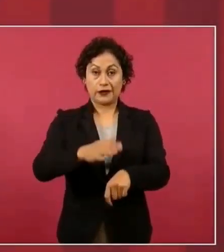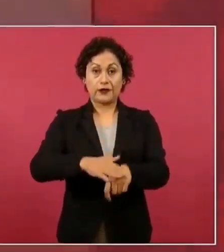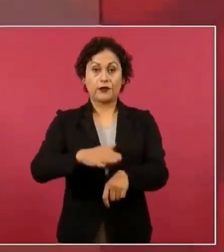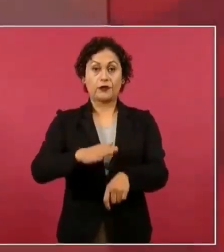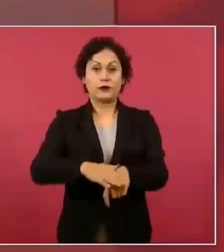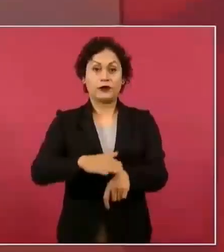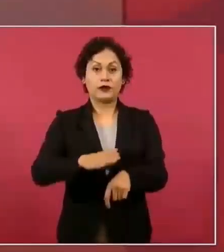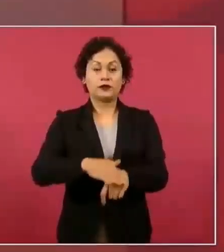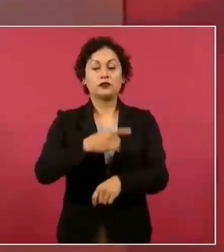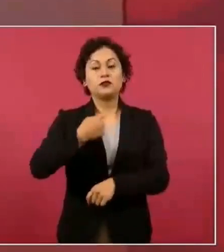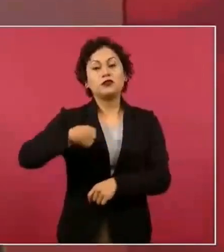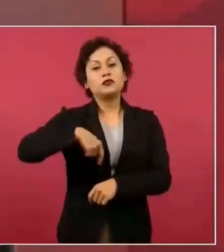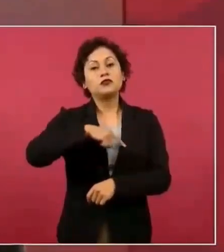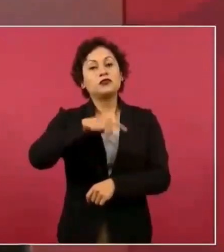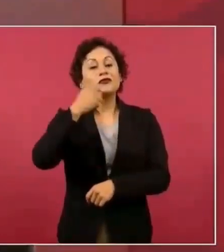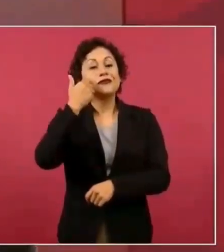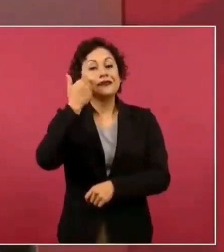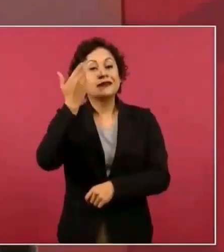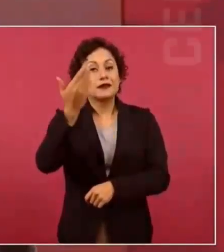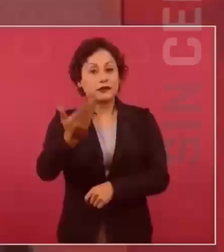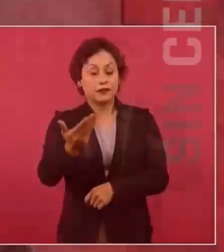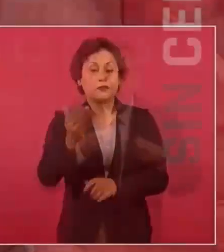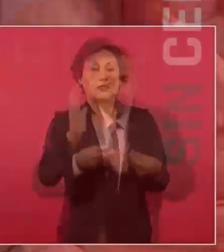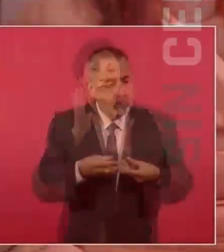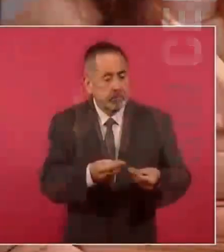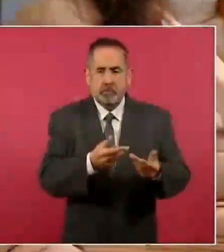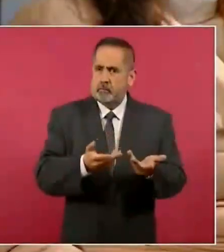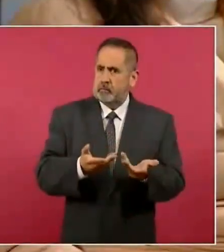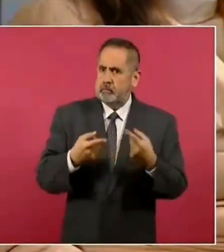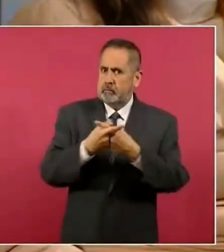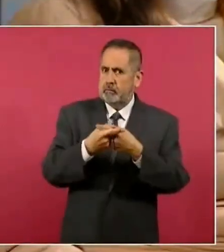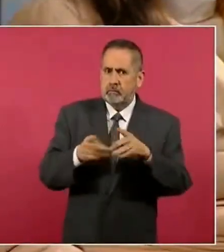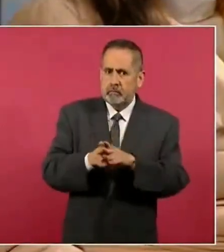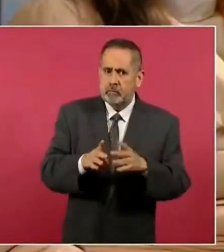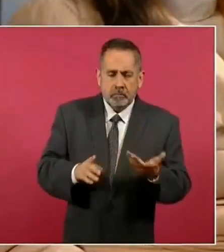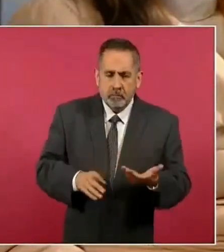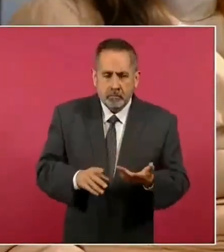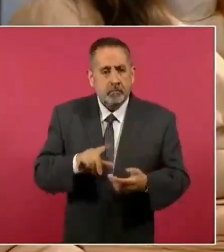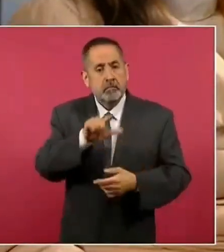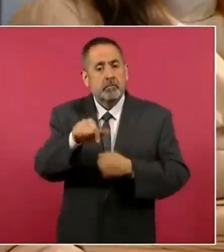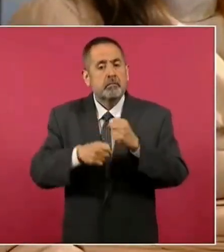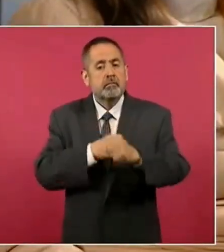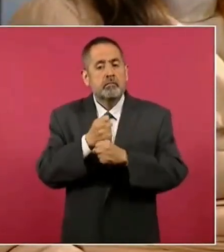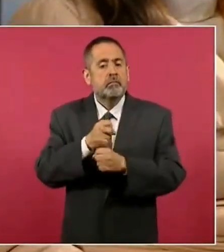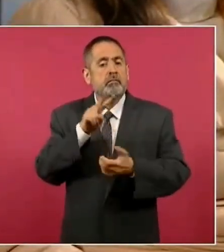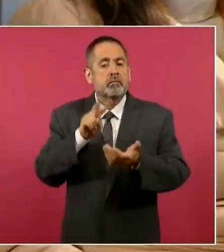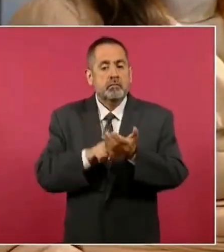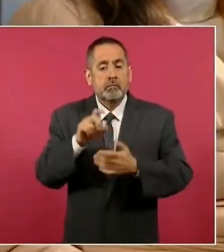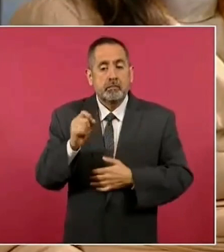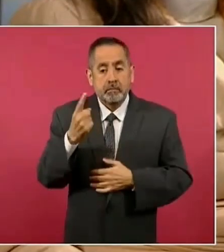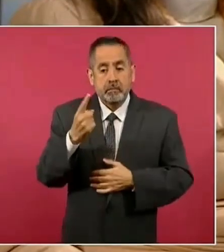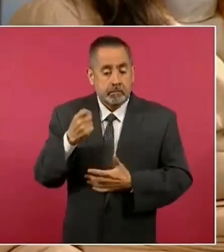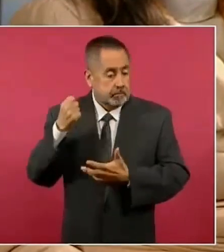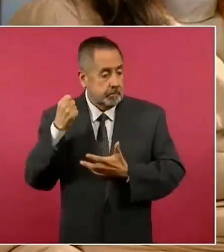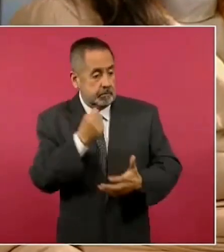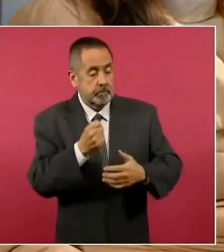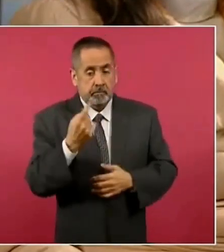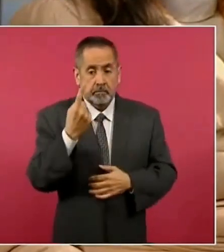Mazo como a Nuño, pues que a quién le pertenece, de quién es el viaducto bicentenario,